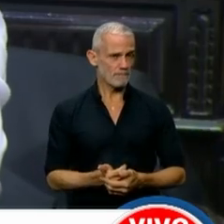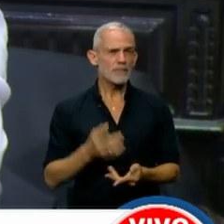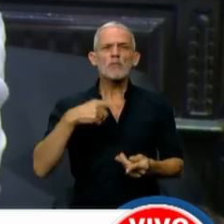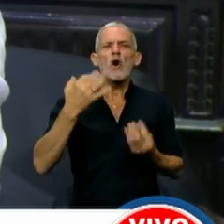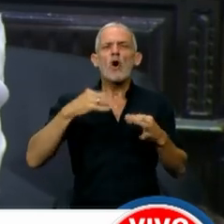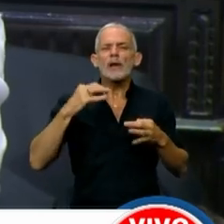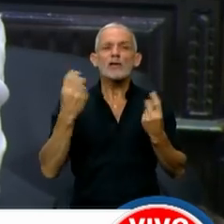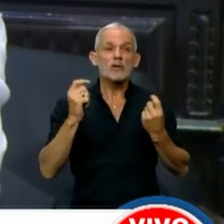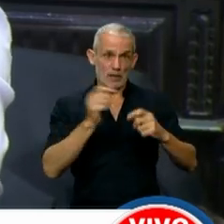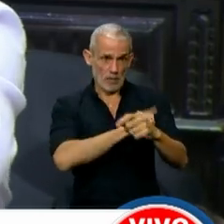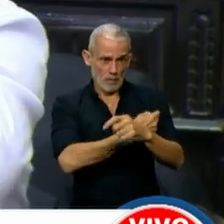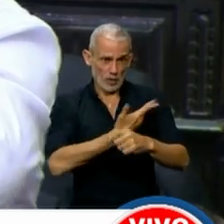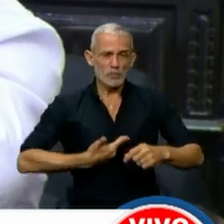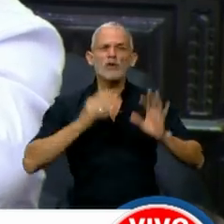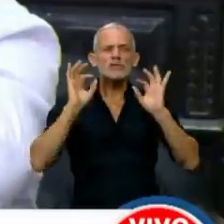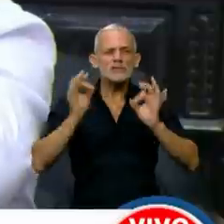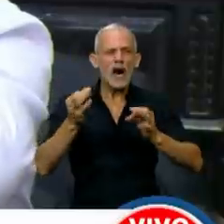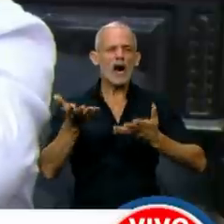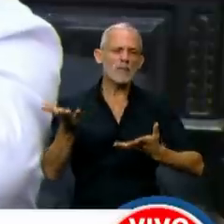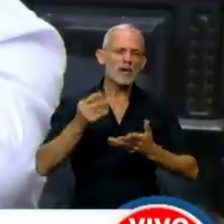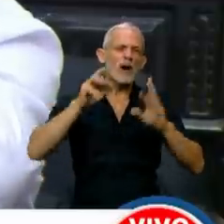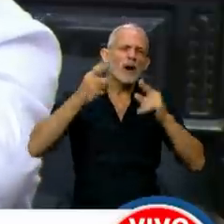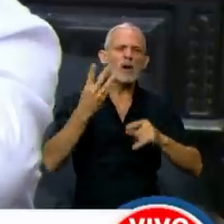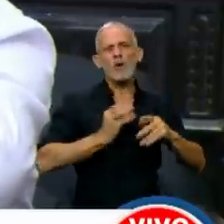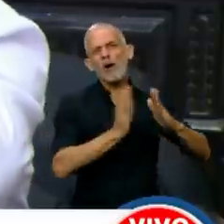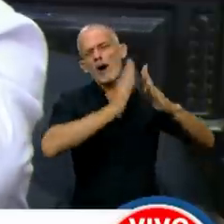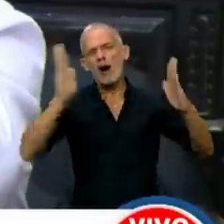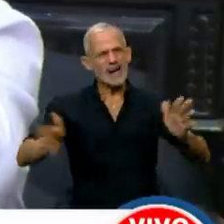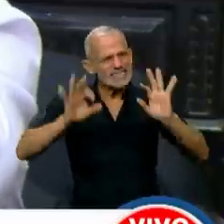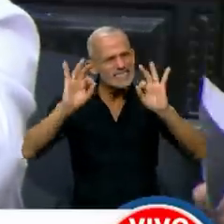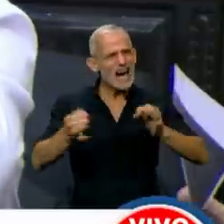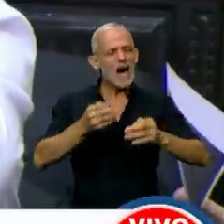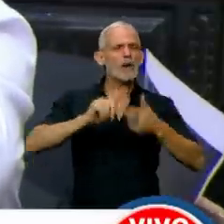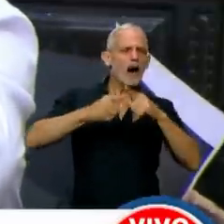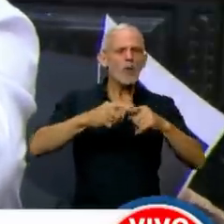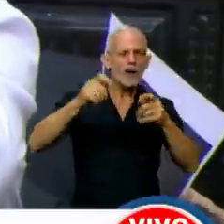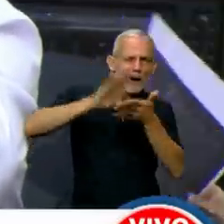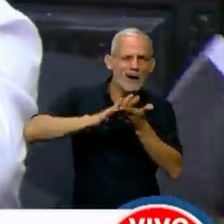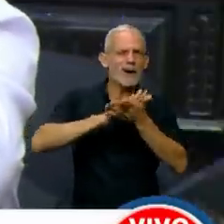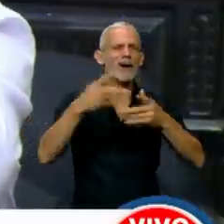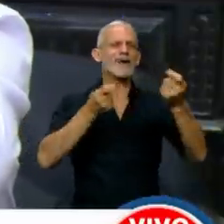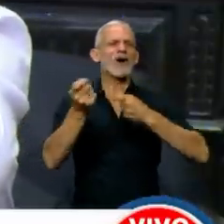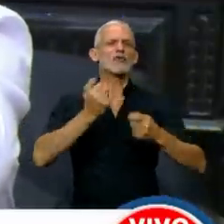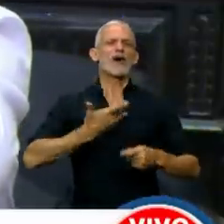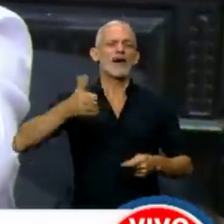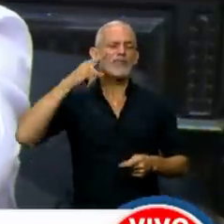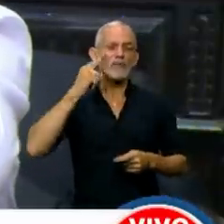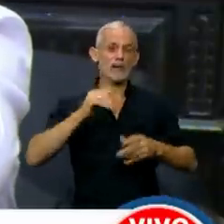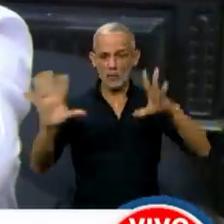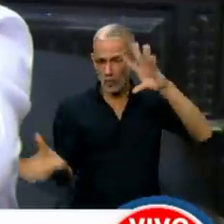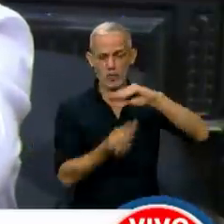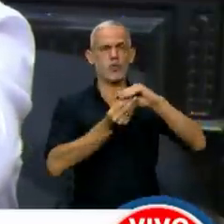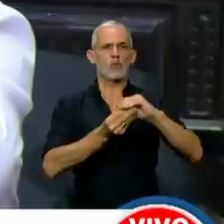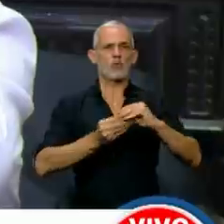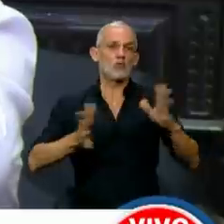la obligación del poder ejecutivo- sabiendo que va a ir a un plan plurianual sabiendo que va a ir un acuerdo con el fondo monetario internacional- discutir todo junto